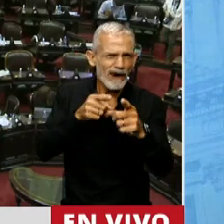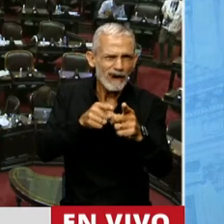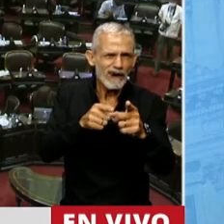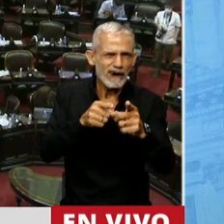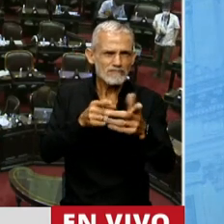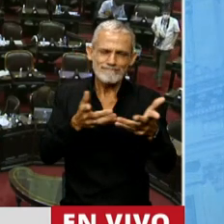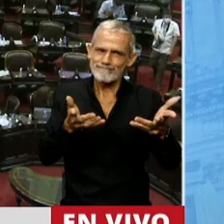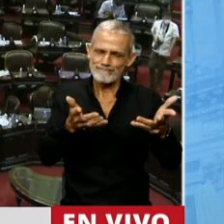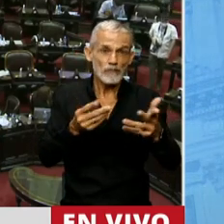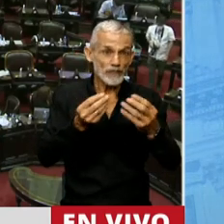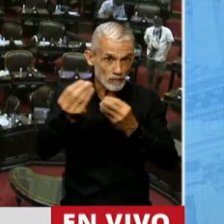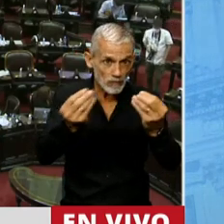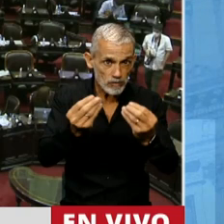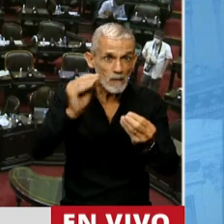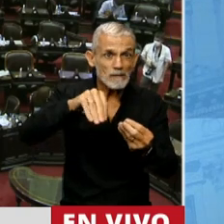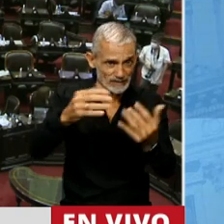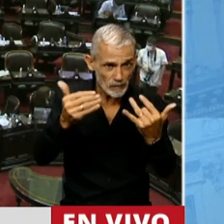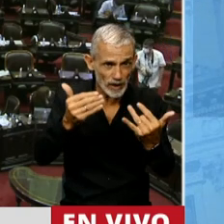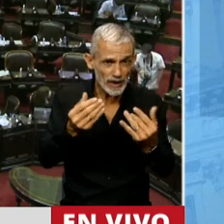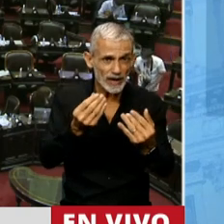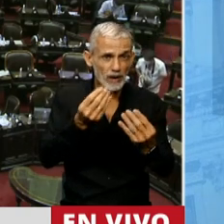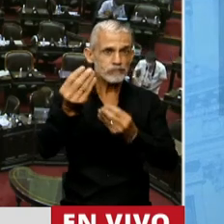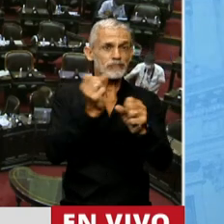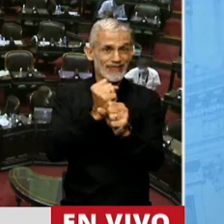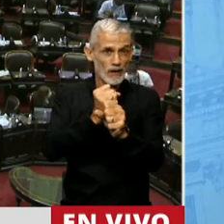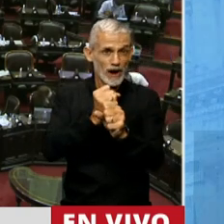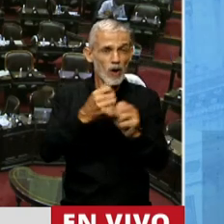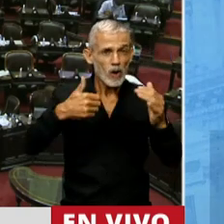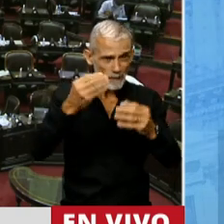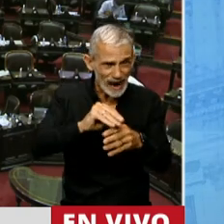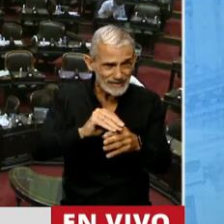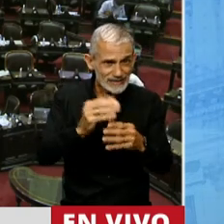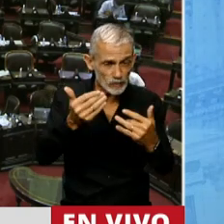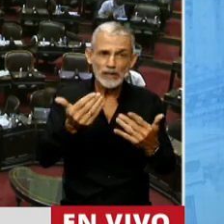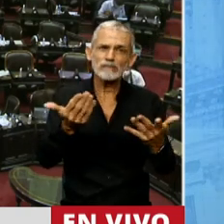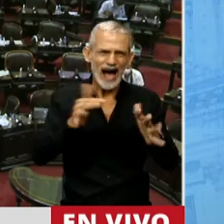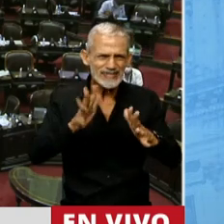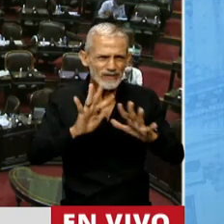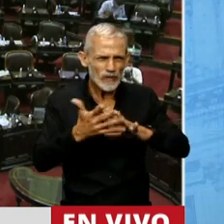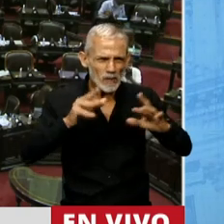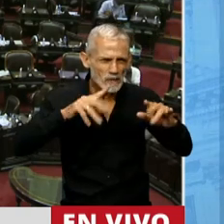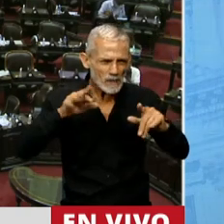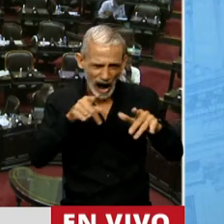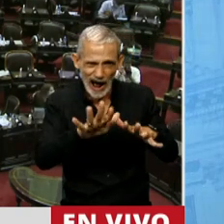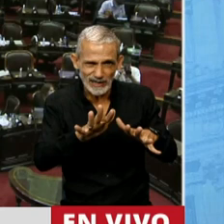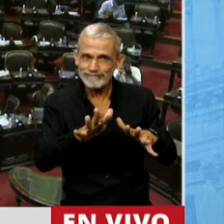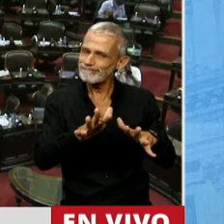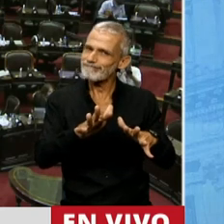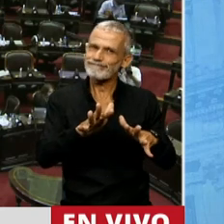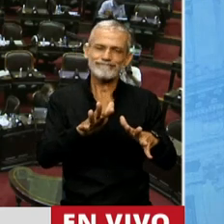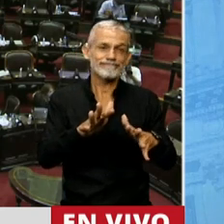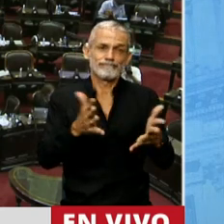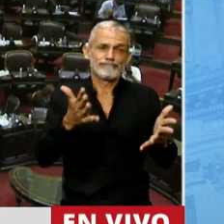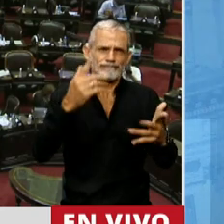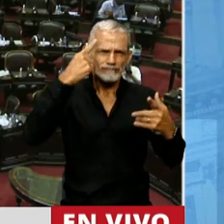¿Cómo va a haber más trabajadores activos si se practican esas políticas? Eso es